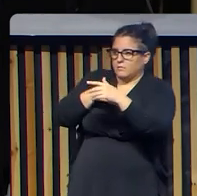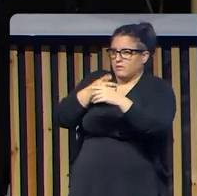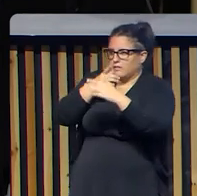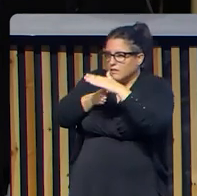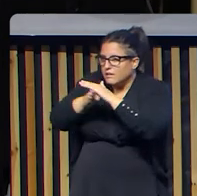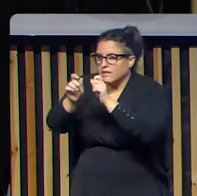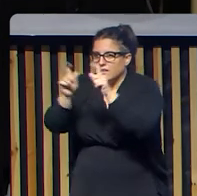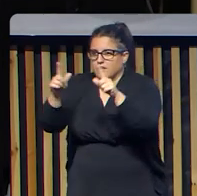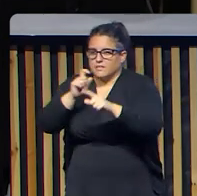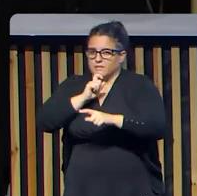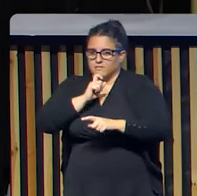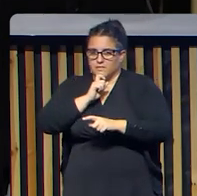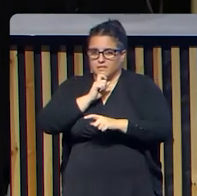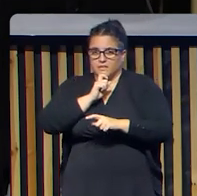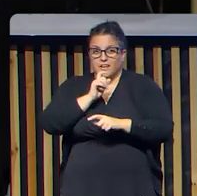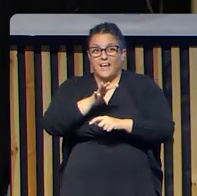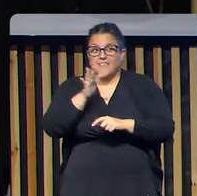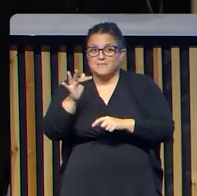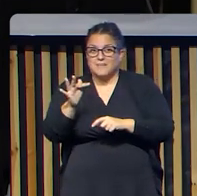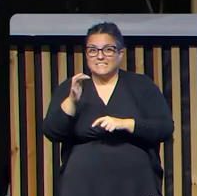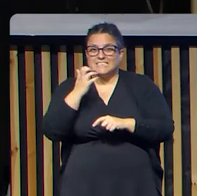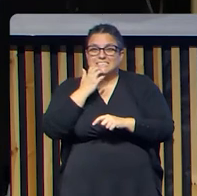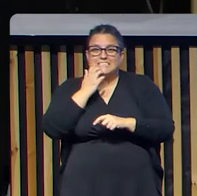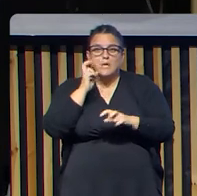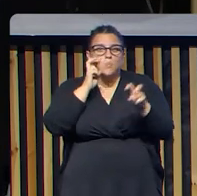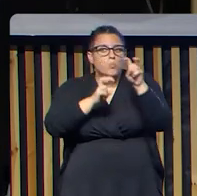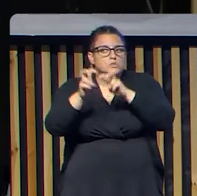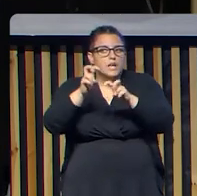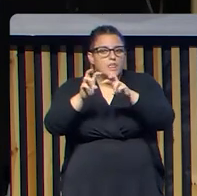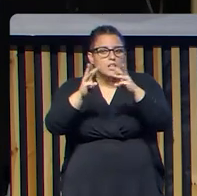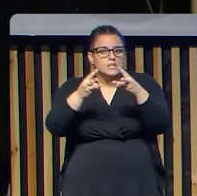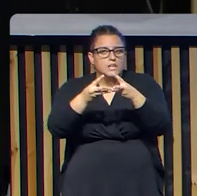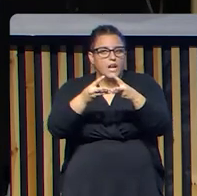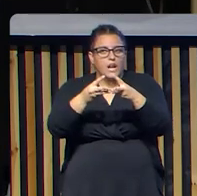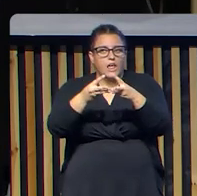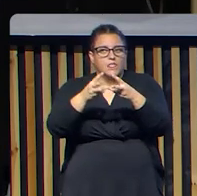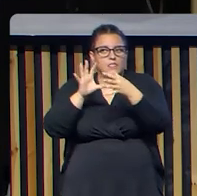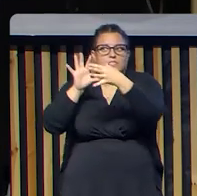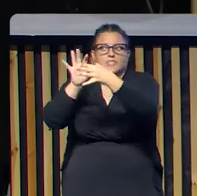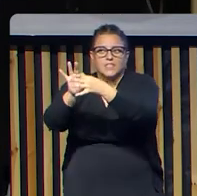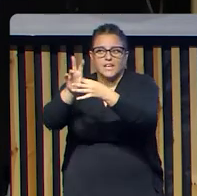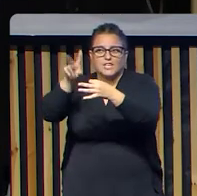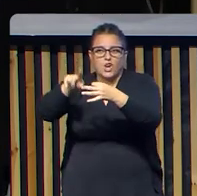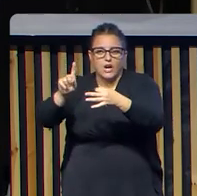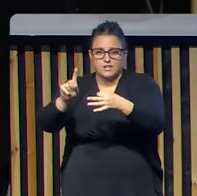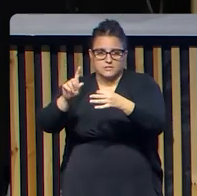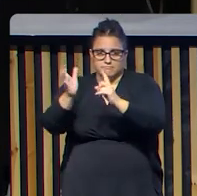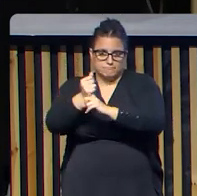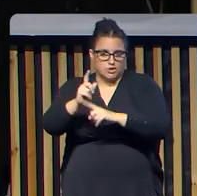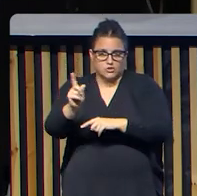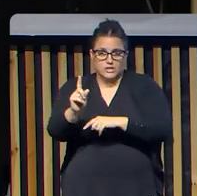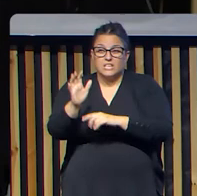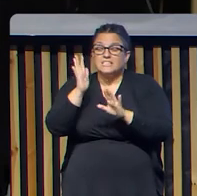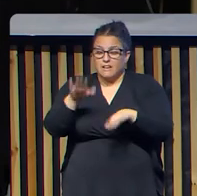que si no es el explorador que soporta la búsqueda no llegó a ningún sitio no y cuando consigo que alguien me responda me dice